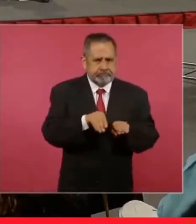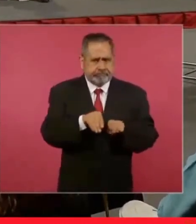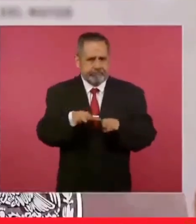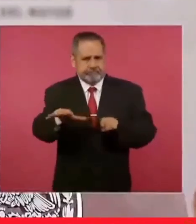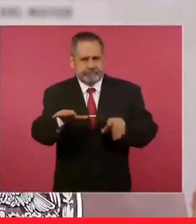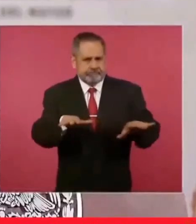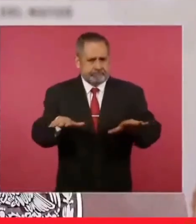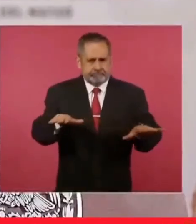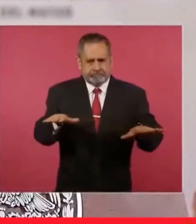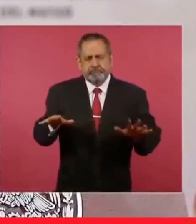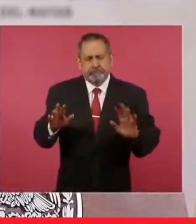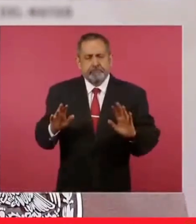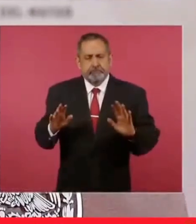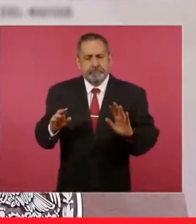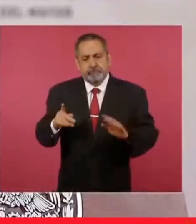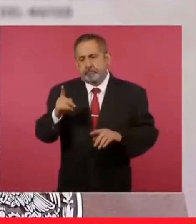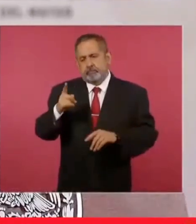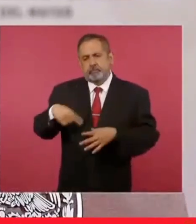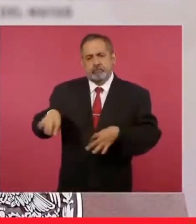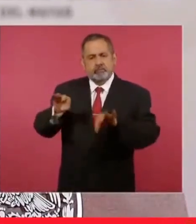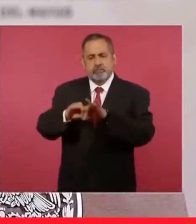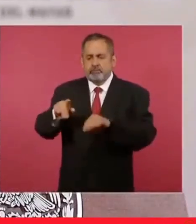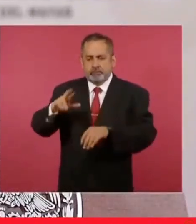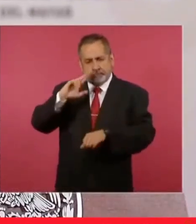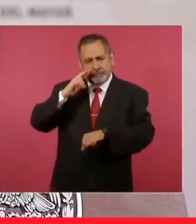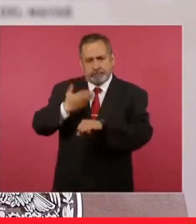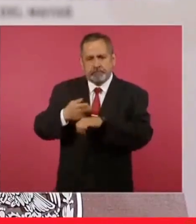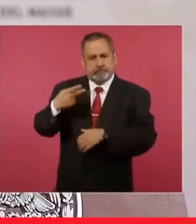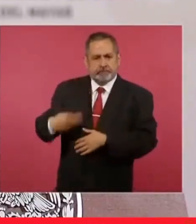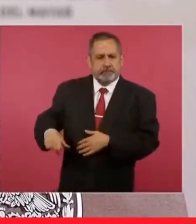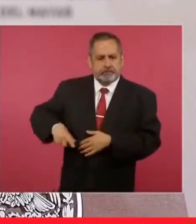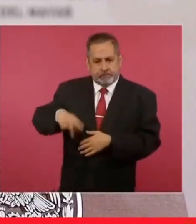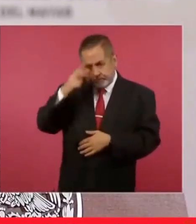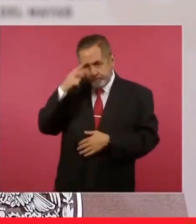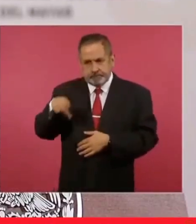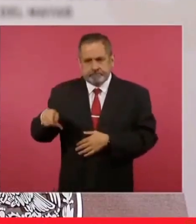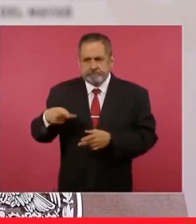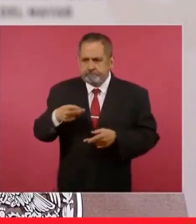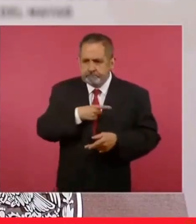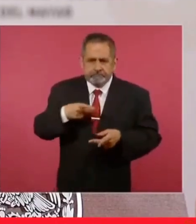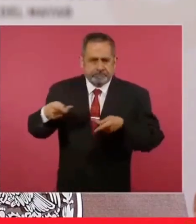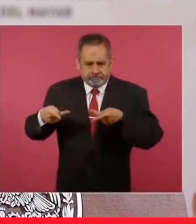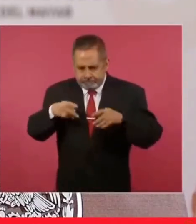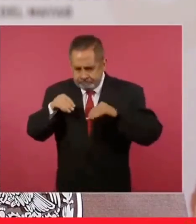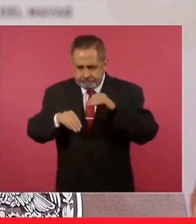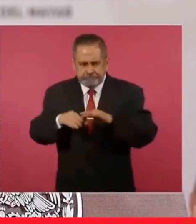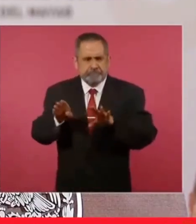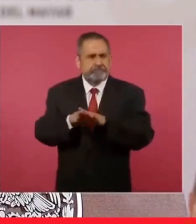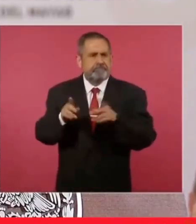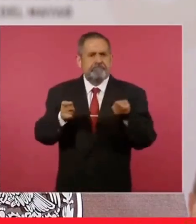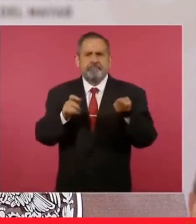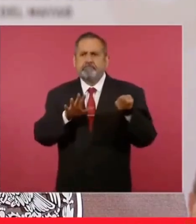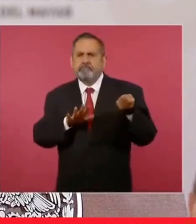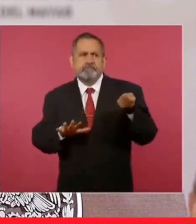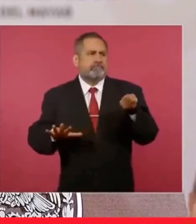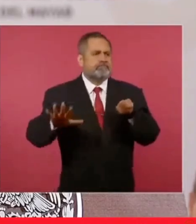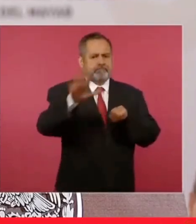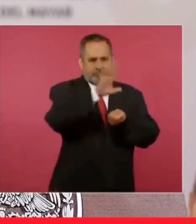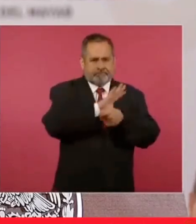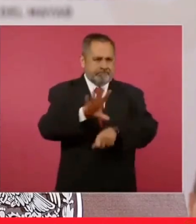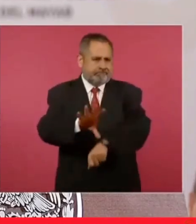Estado mexicano de acuerdo a nuestro marco legal, que es la planeación y el control del sistema